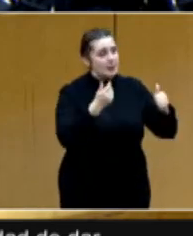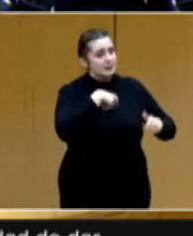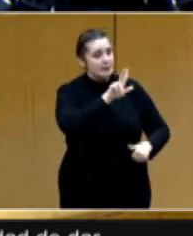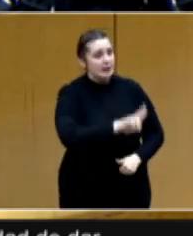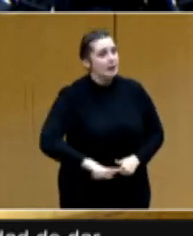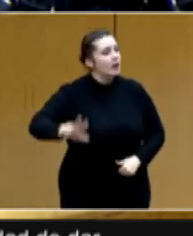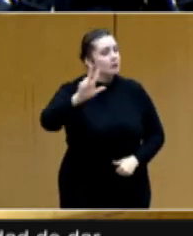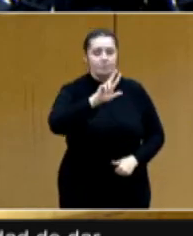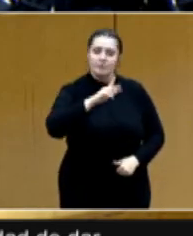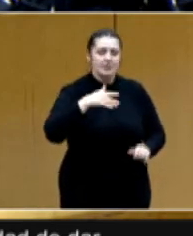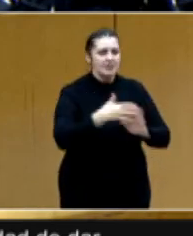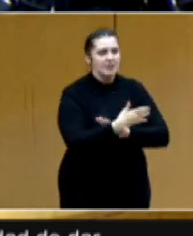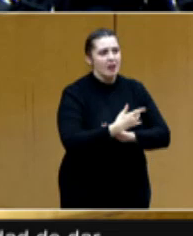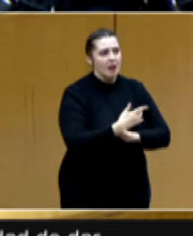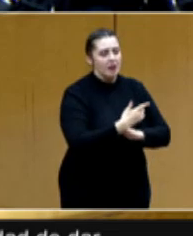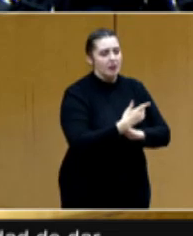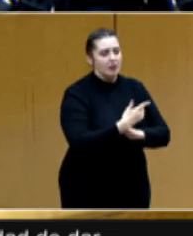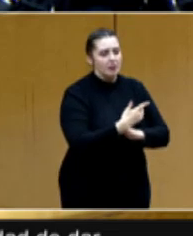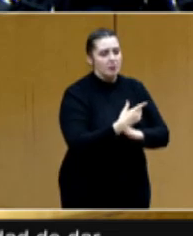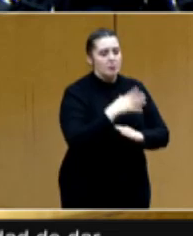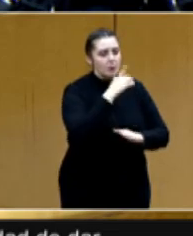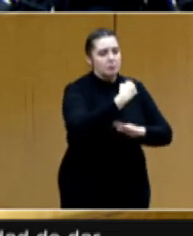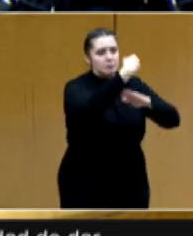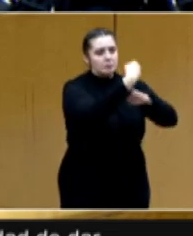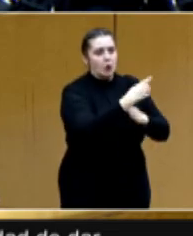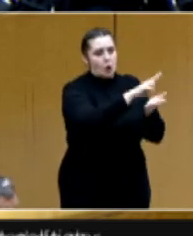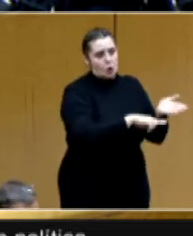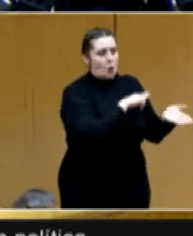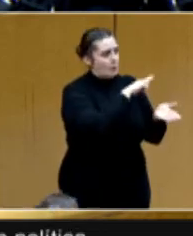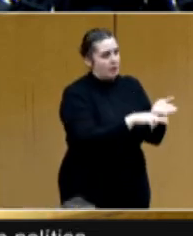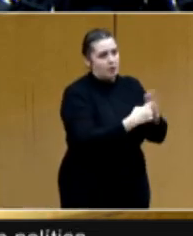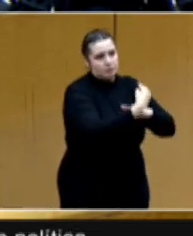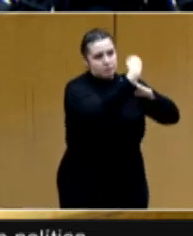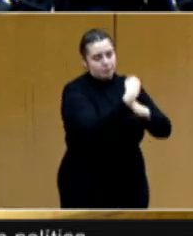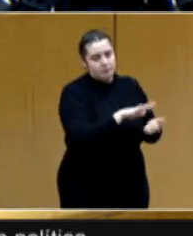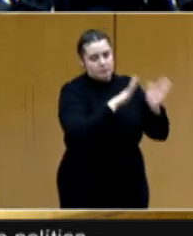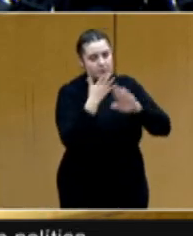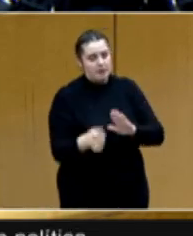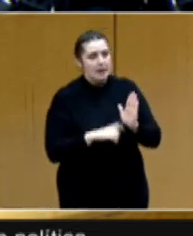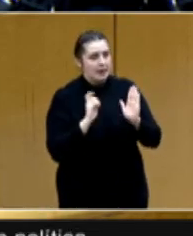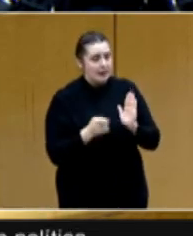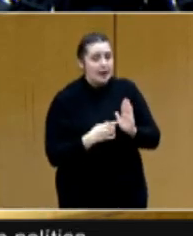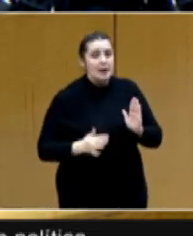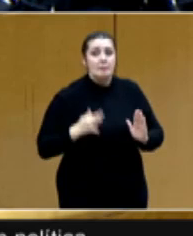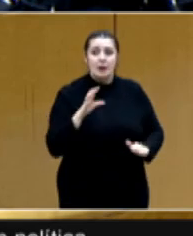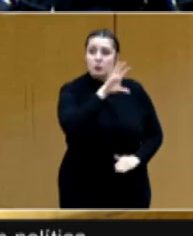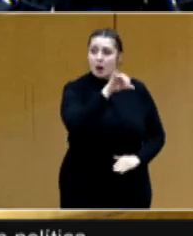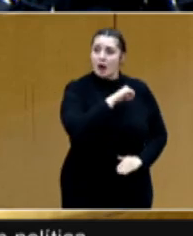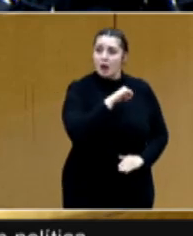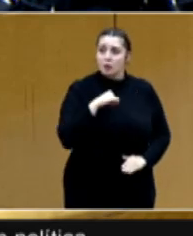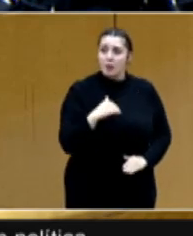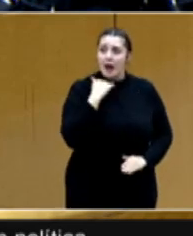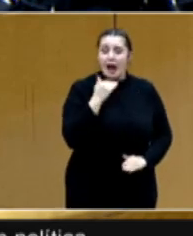obligación de integración de la convención de Nueva York tampoco para las comunidades autónomas es una opción legislativa